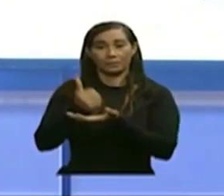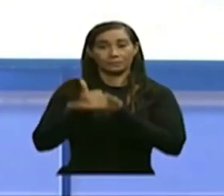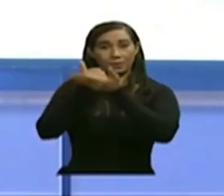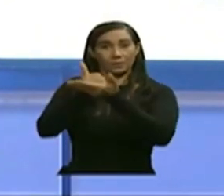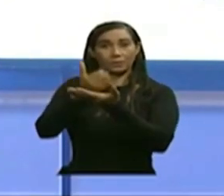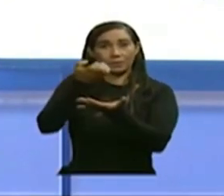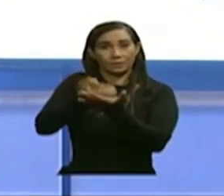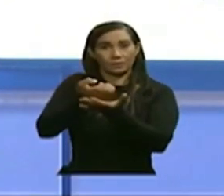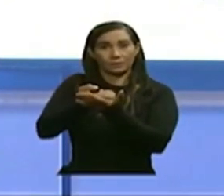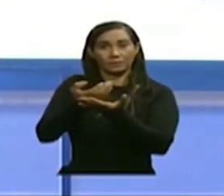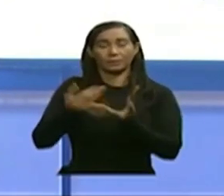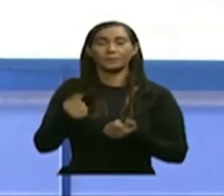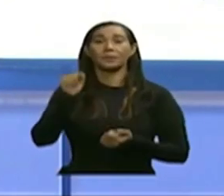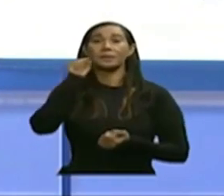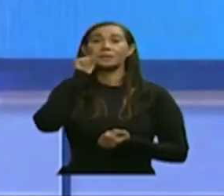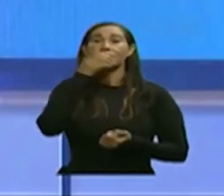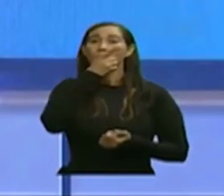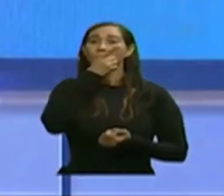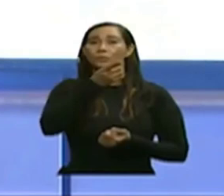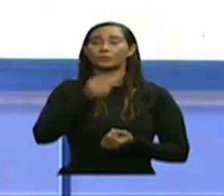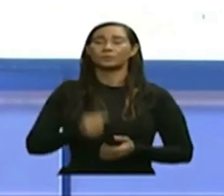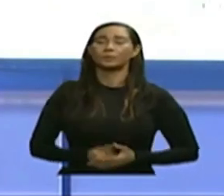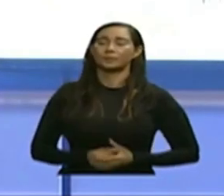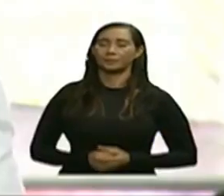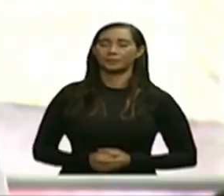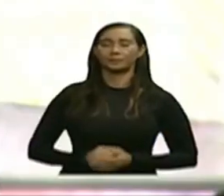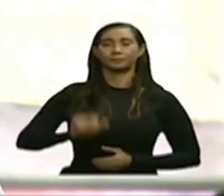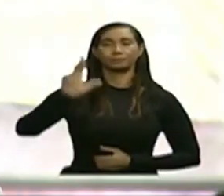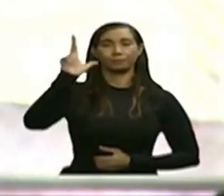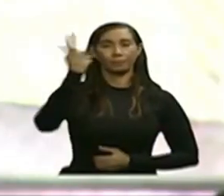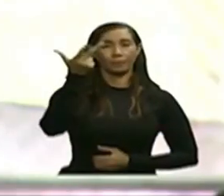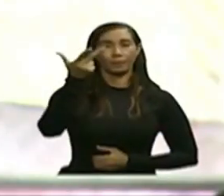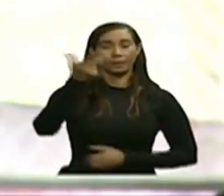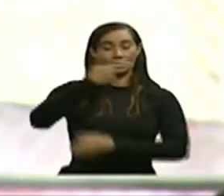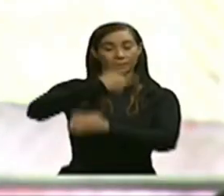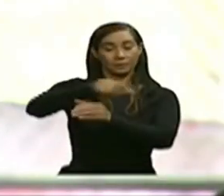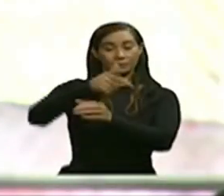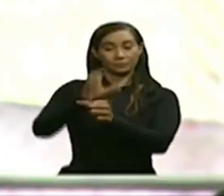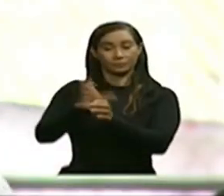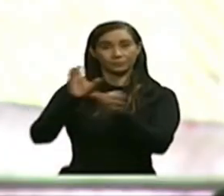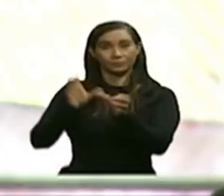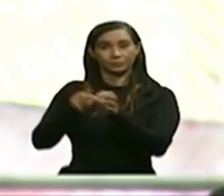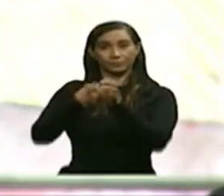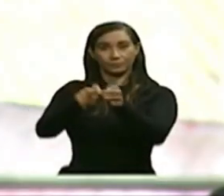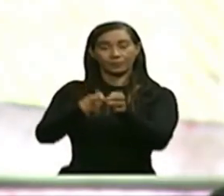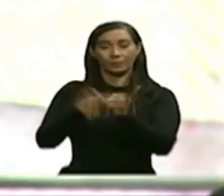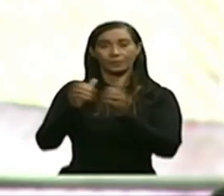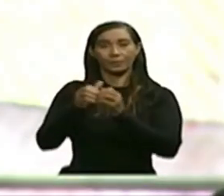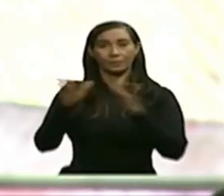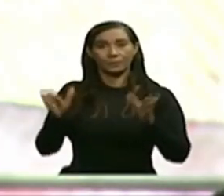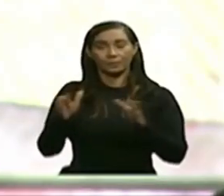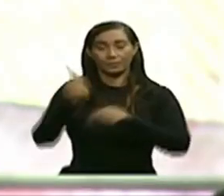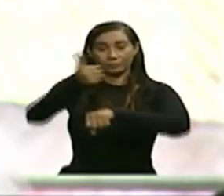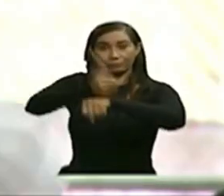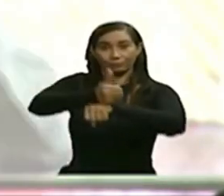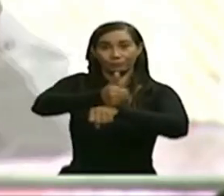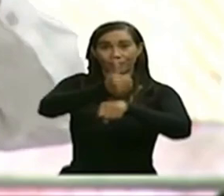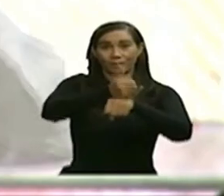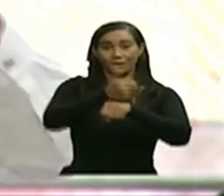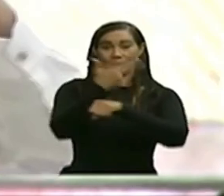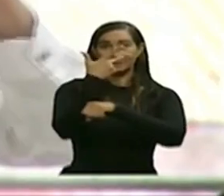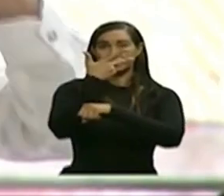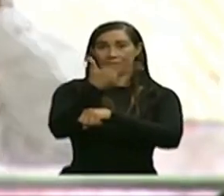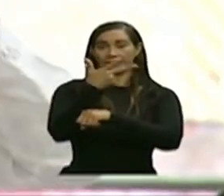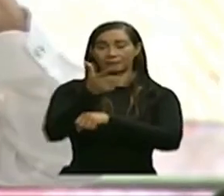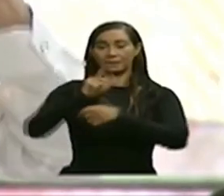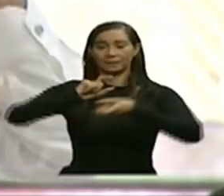Domingo. Con este tercer corredor de transporte público que se está implementando, se transforma